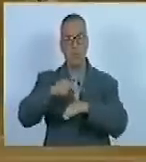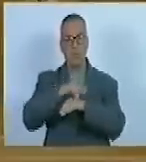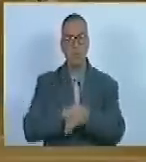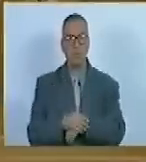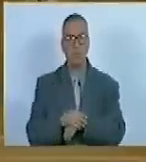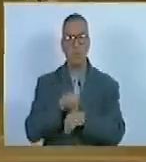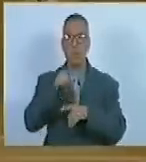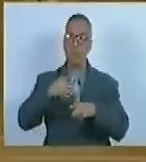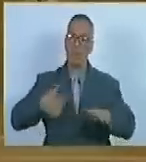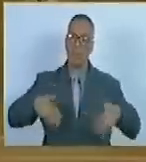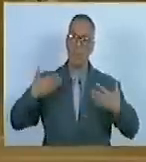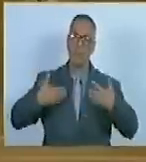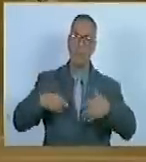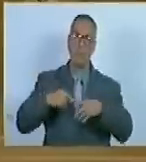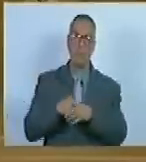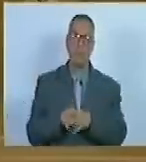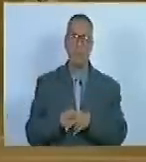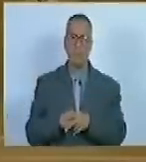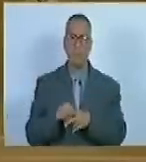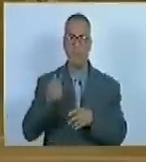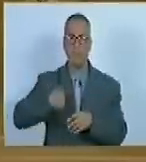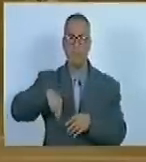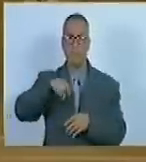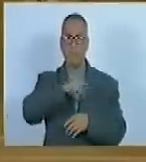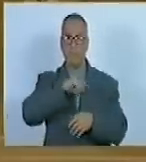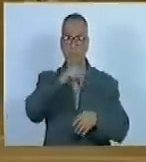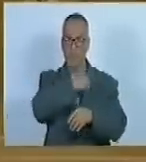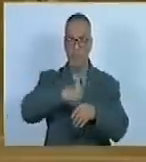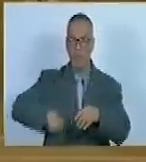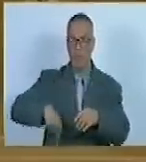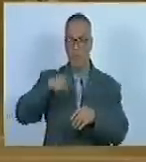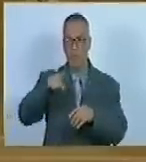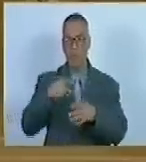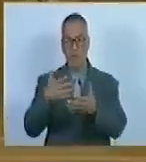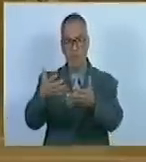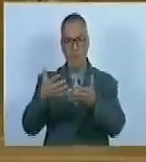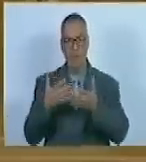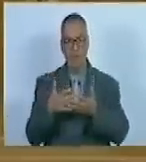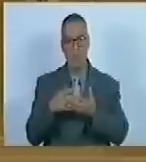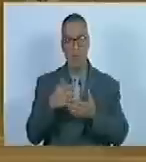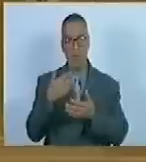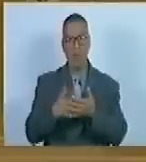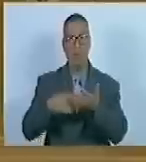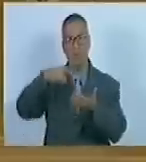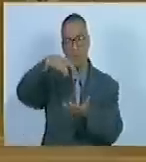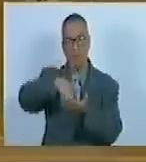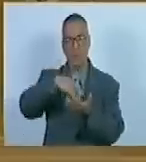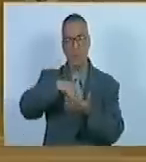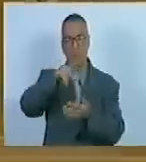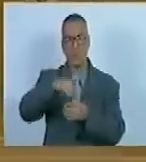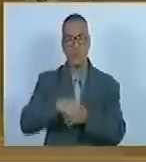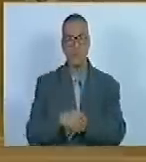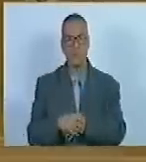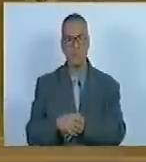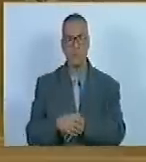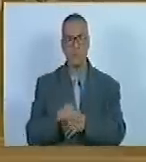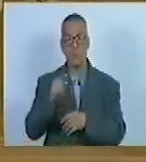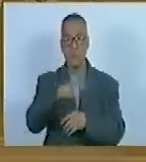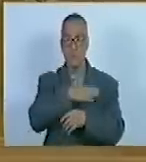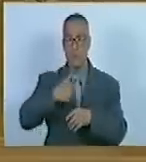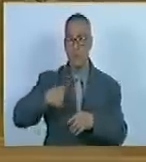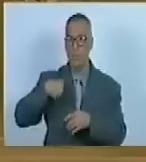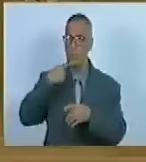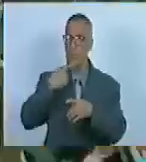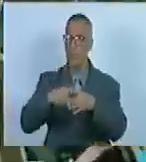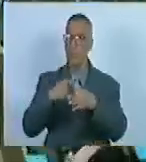Y qué alegría nos da que nuestro presidente recibiera ese parte de Carabobo. Y quiero con